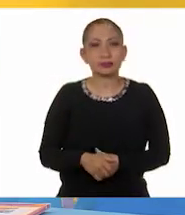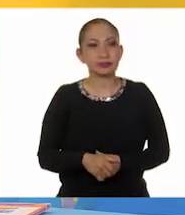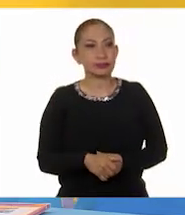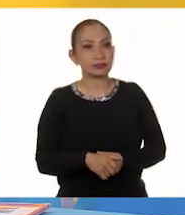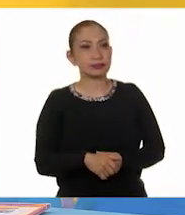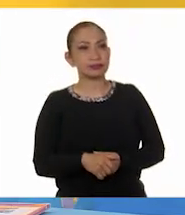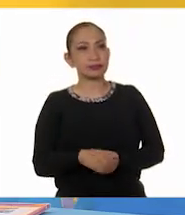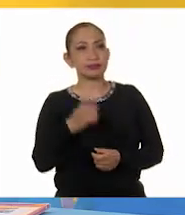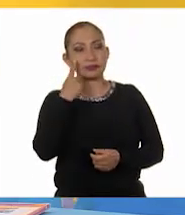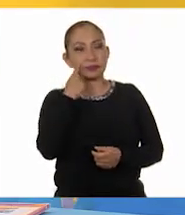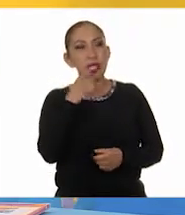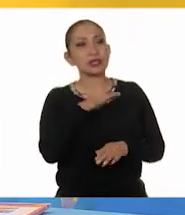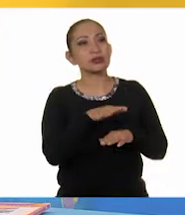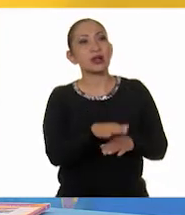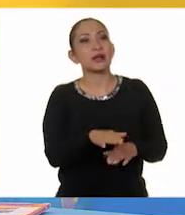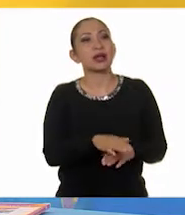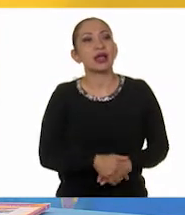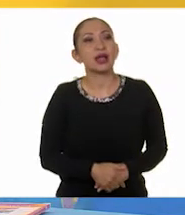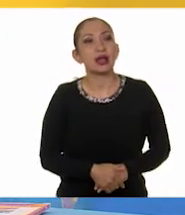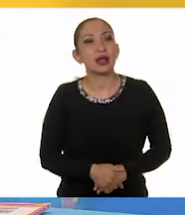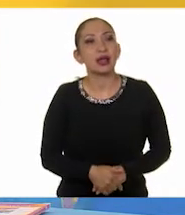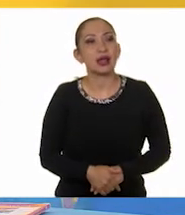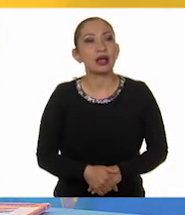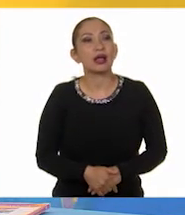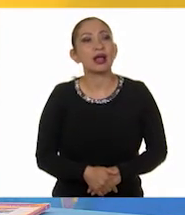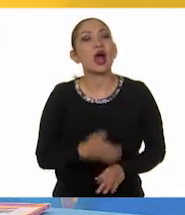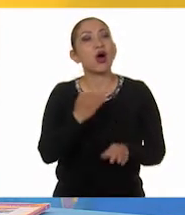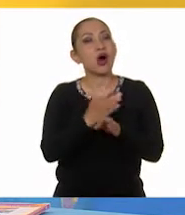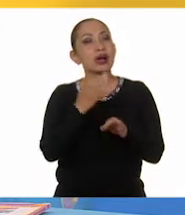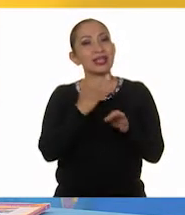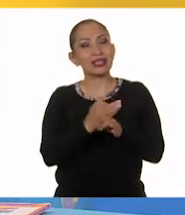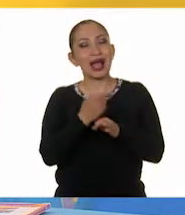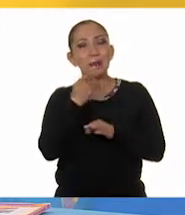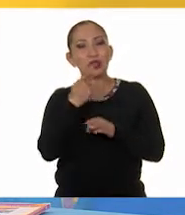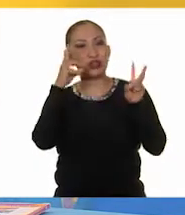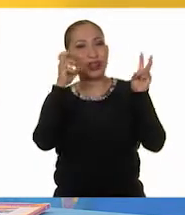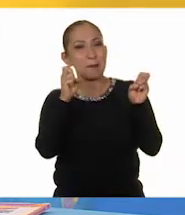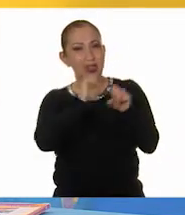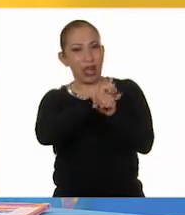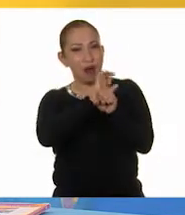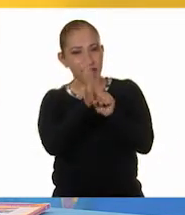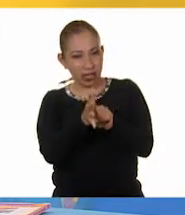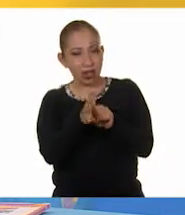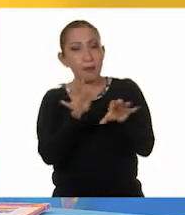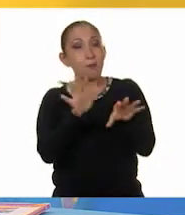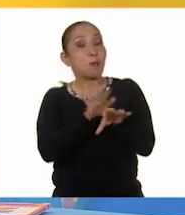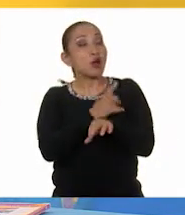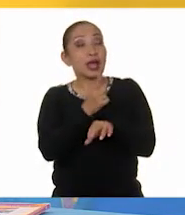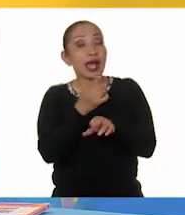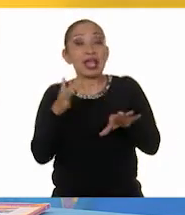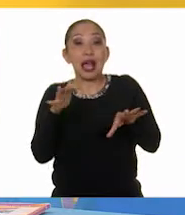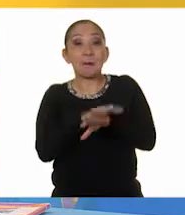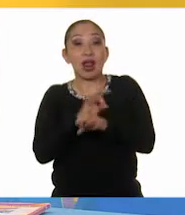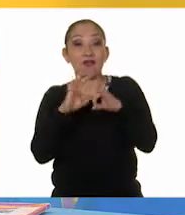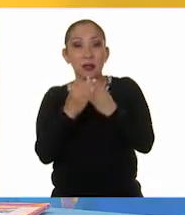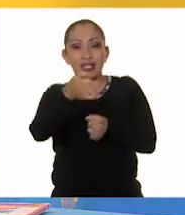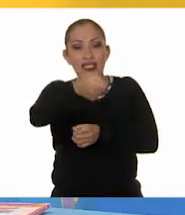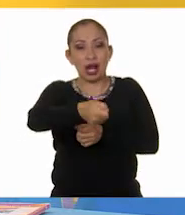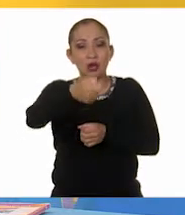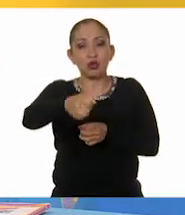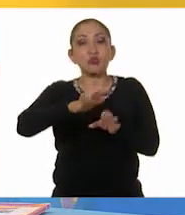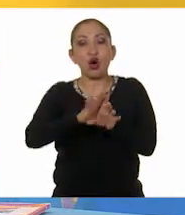Mira, está relacionada con la situación actual de pandemia, porque ha cambiado la manera de saludarnos debido a la